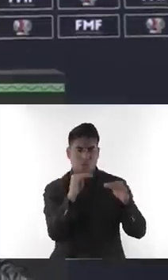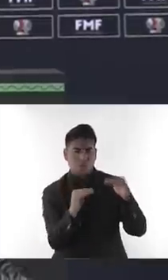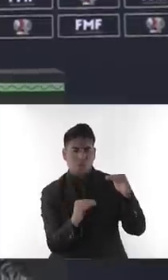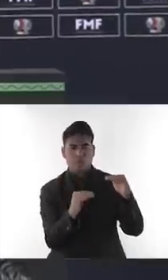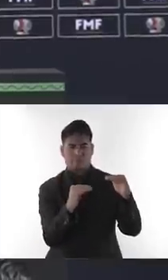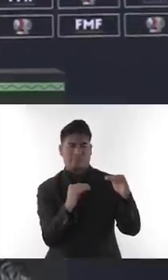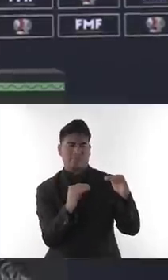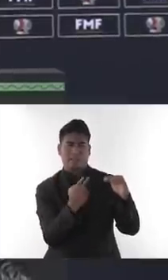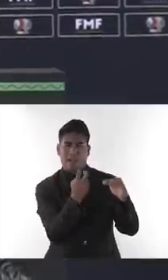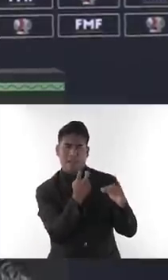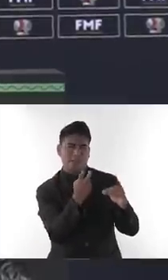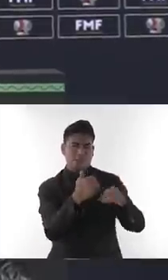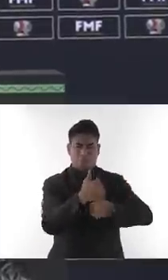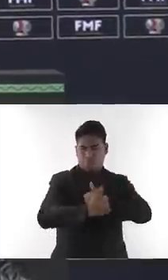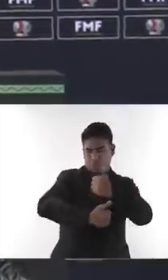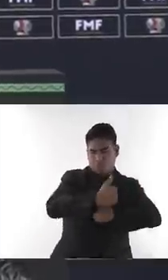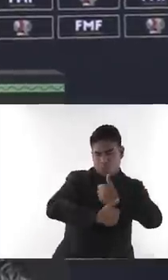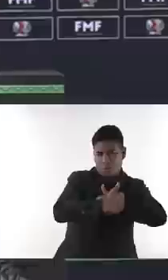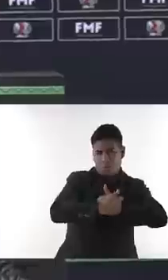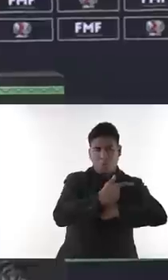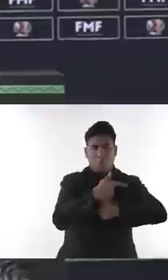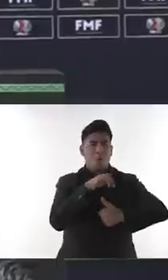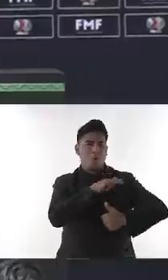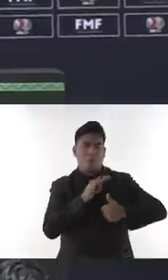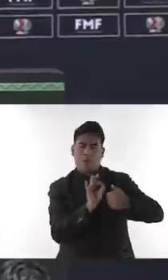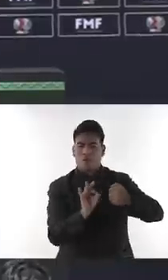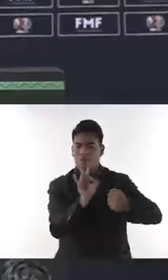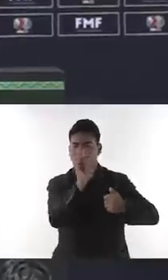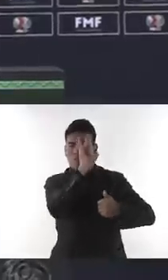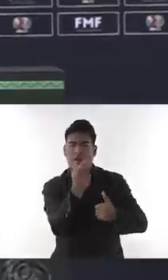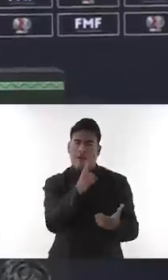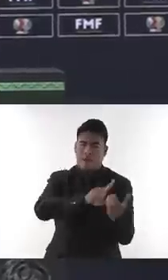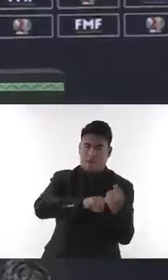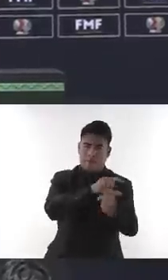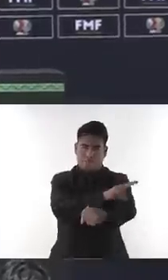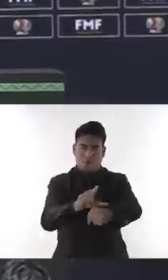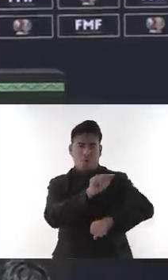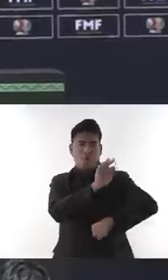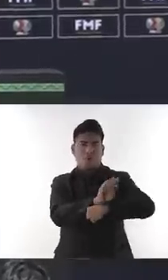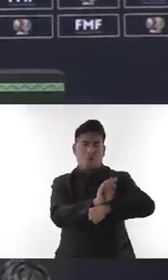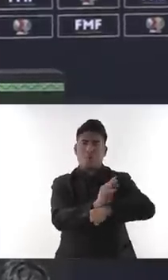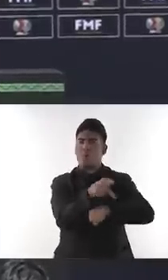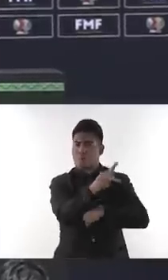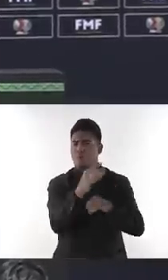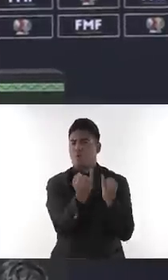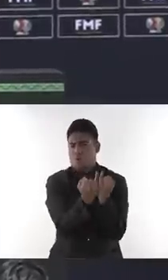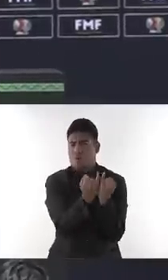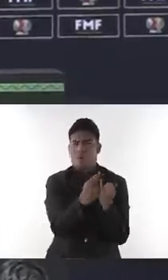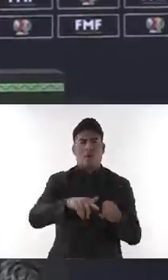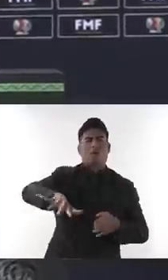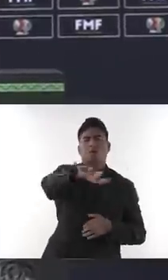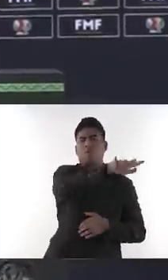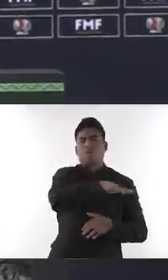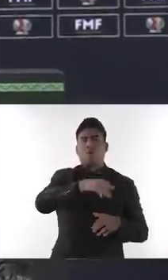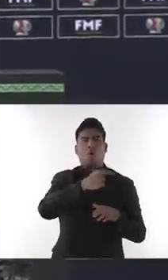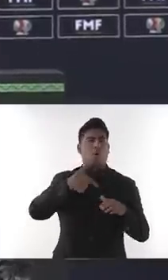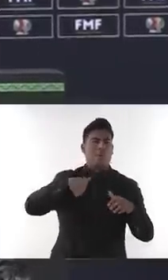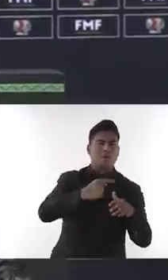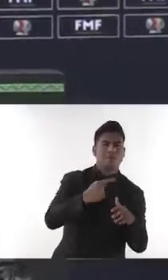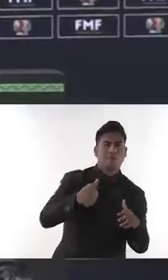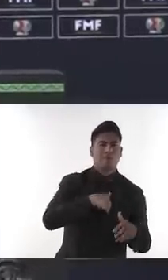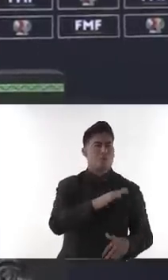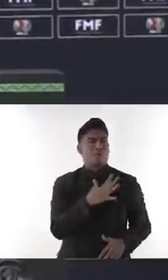incrementaría la competitividad, sobre todo, ¿no? De la liga, pero también la afición, pues también es un incentivo, ¿no? Ver a su club